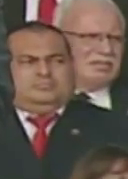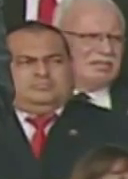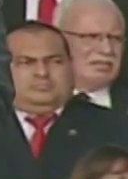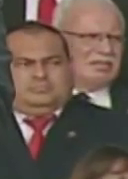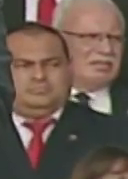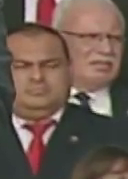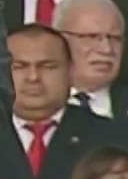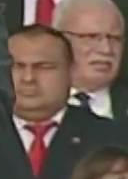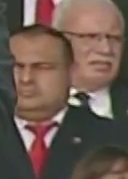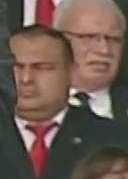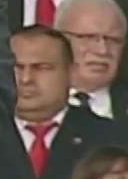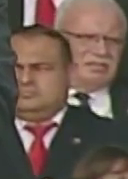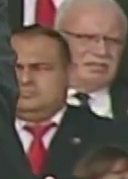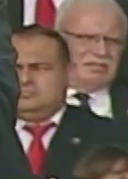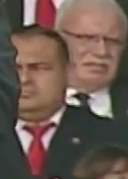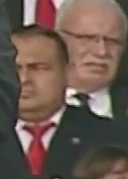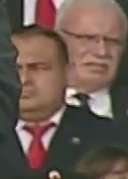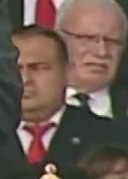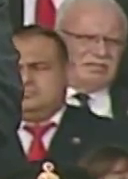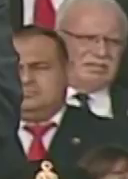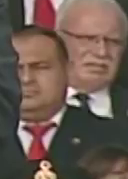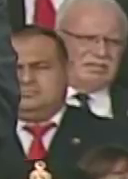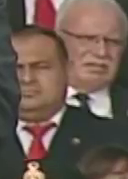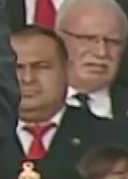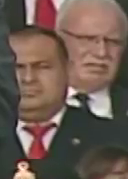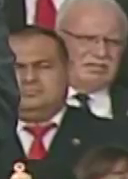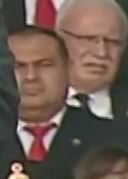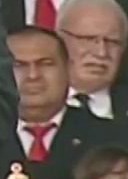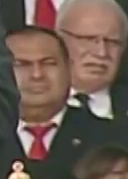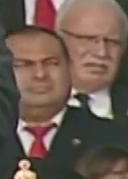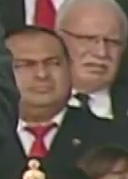estuve un 19 de abril del año 2013,